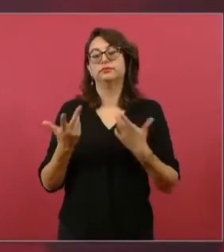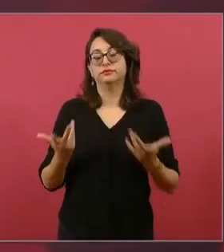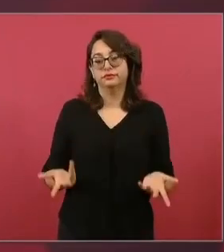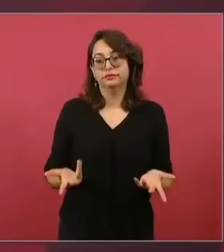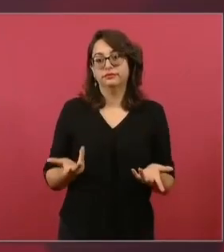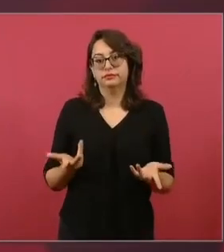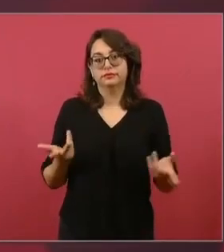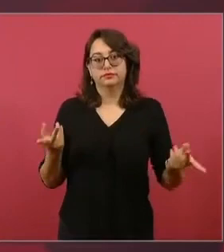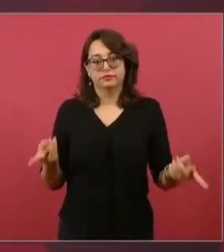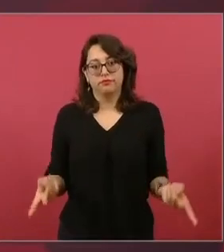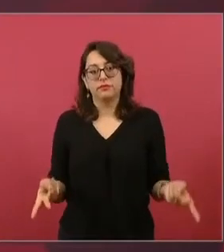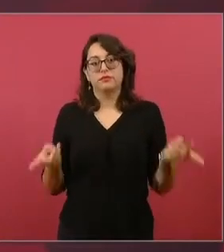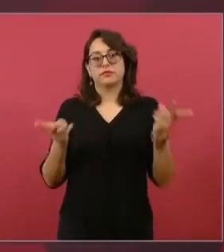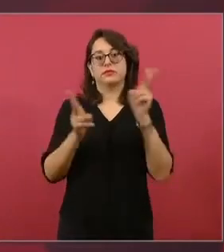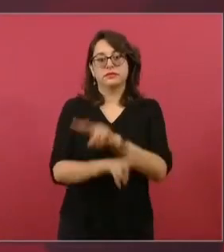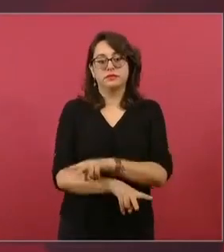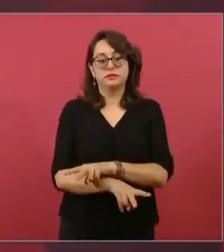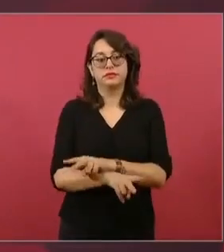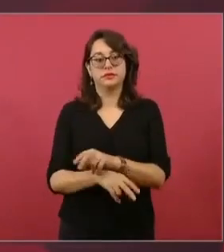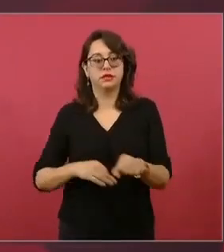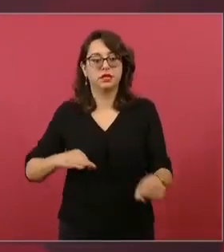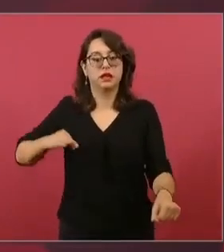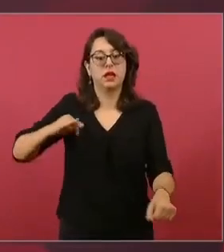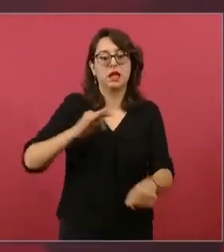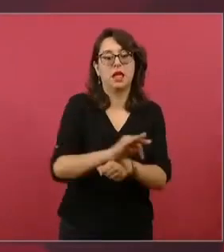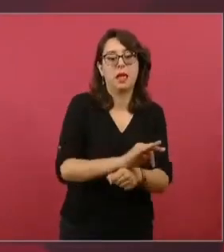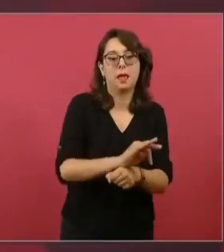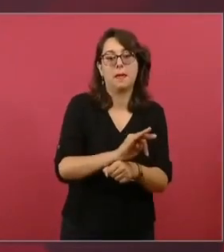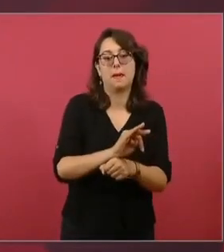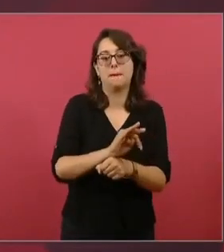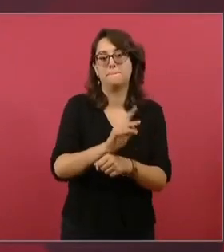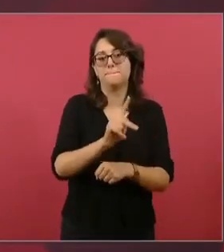y ya hemos hablado de cómo